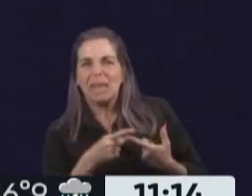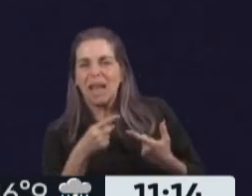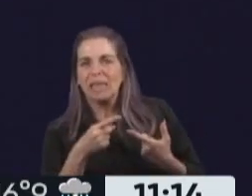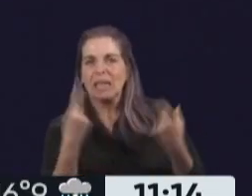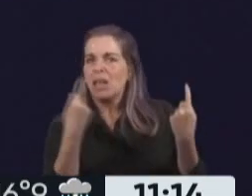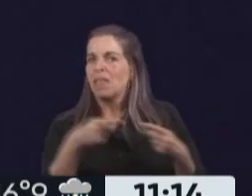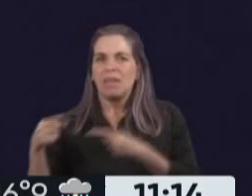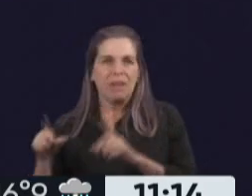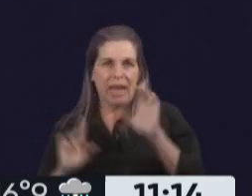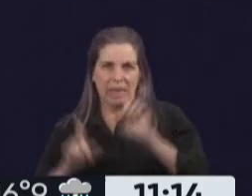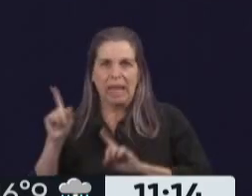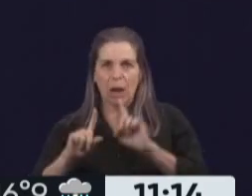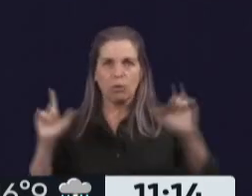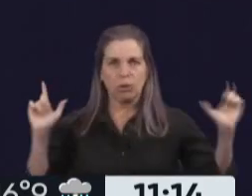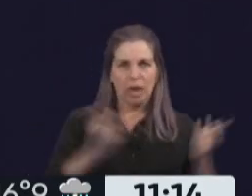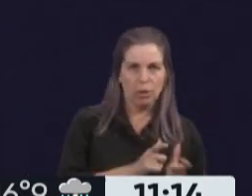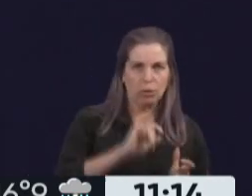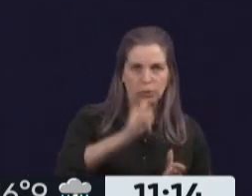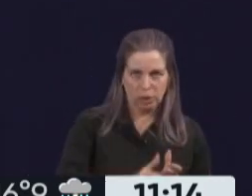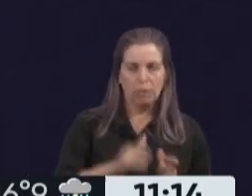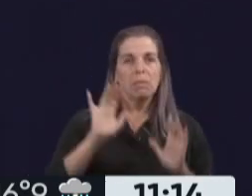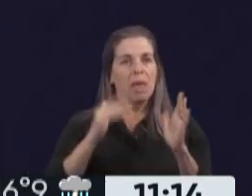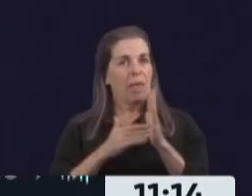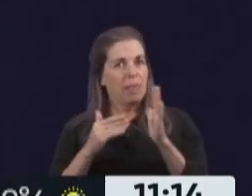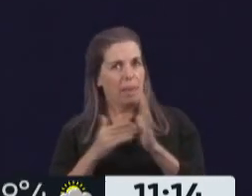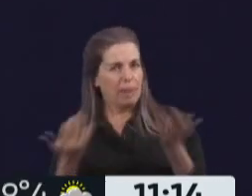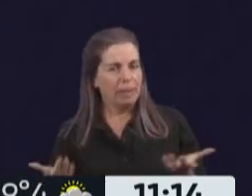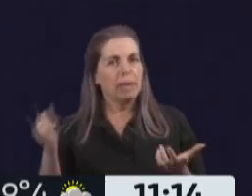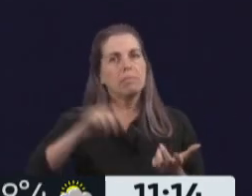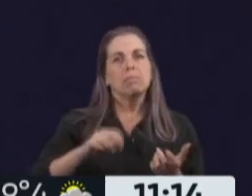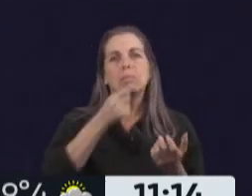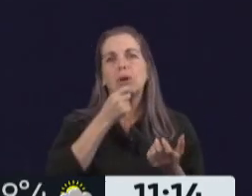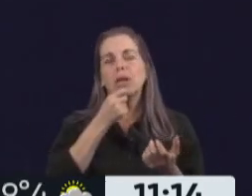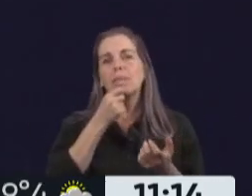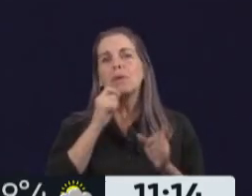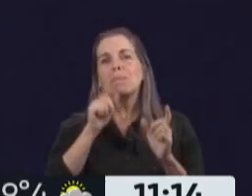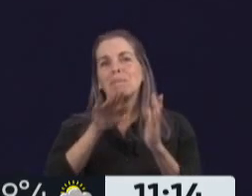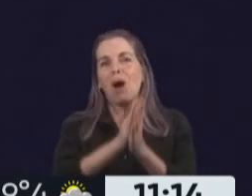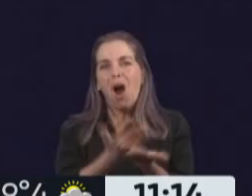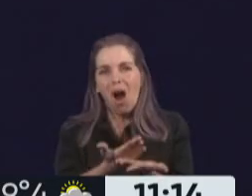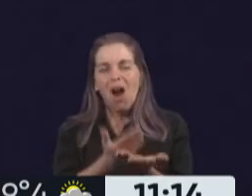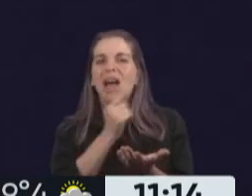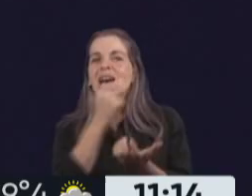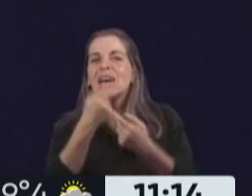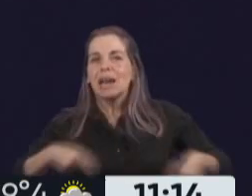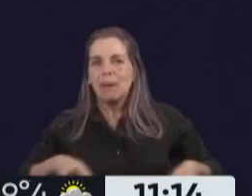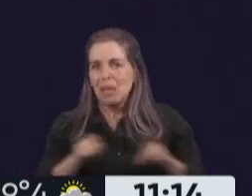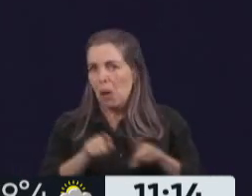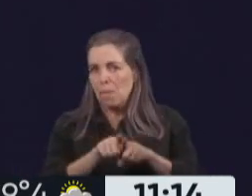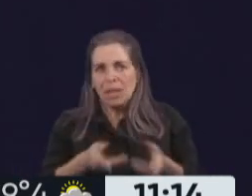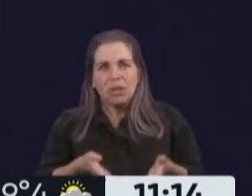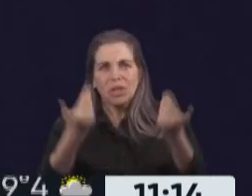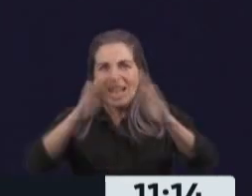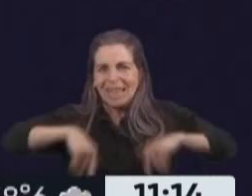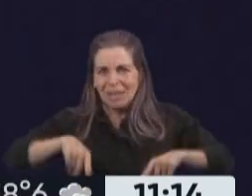orden. Las altas y bajas de los principios activos que forman parte del Vademecum son habituales y se basan en